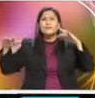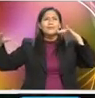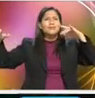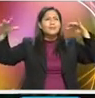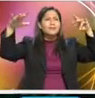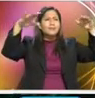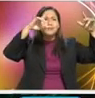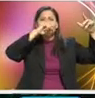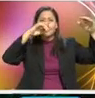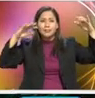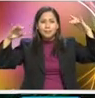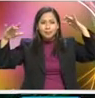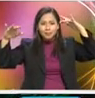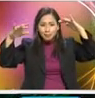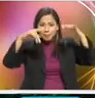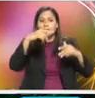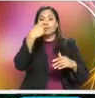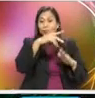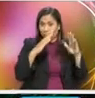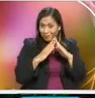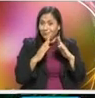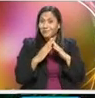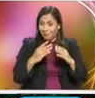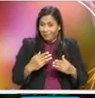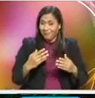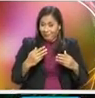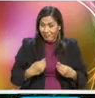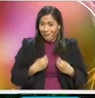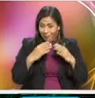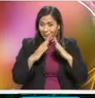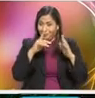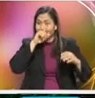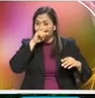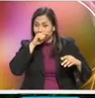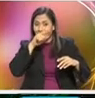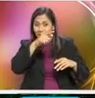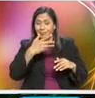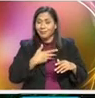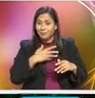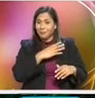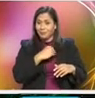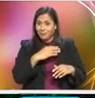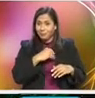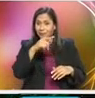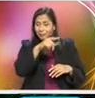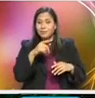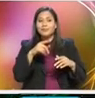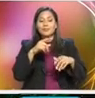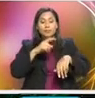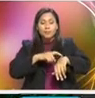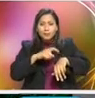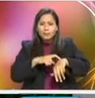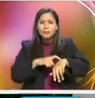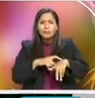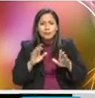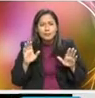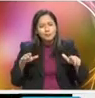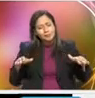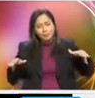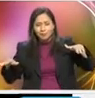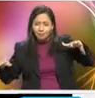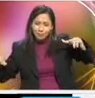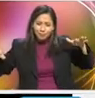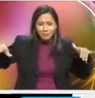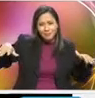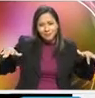otros pájaros decidieron que iba a ser su hogar. Entonces, a ciertas horas salen estas